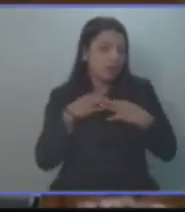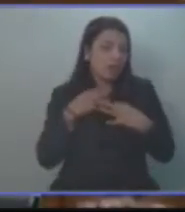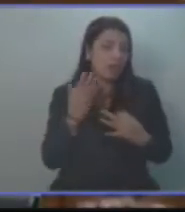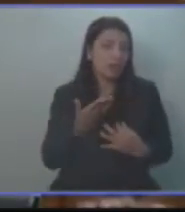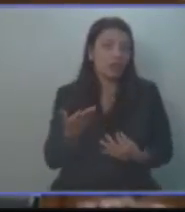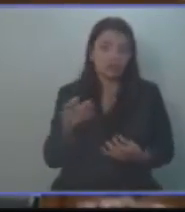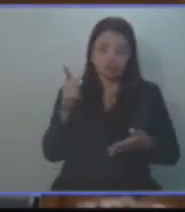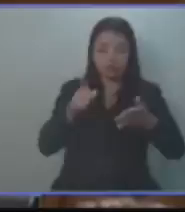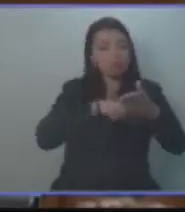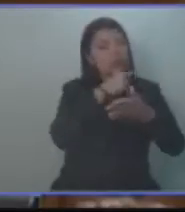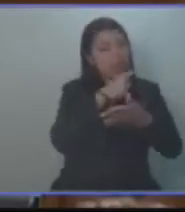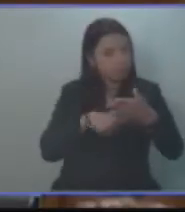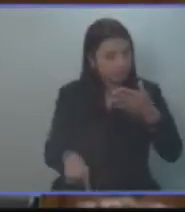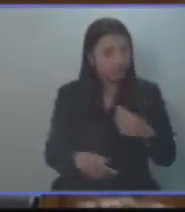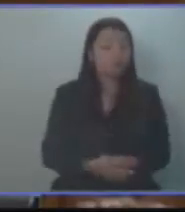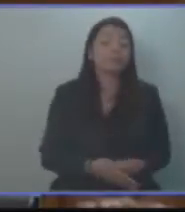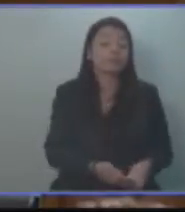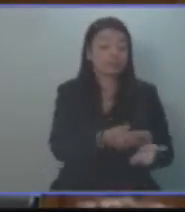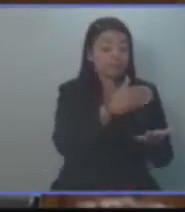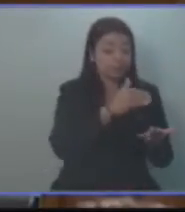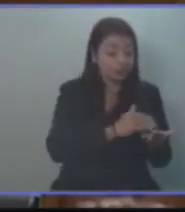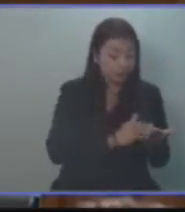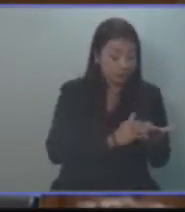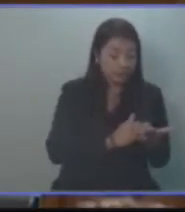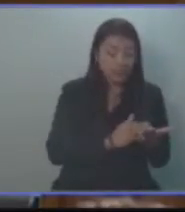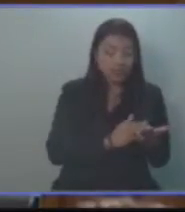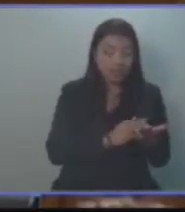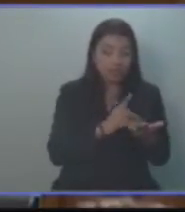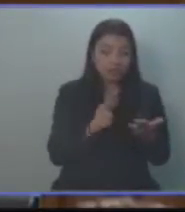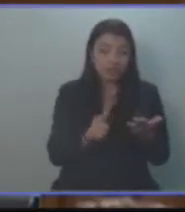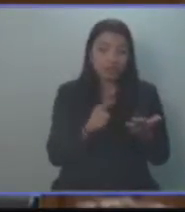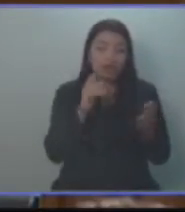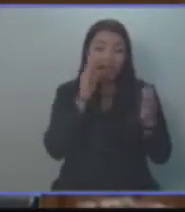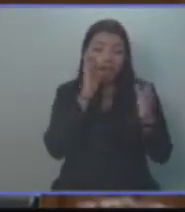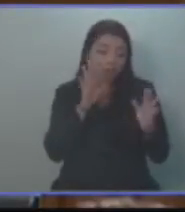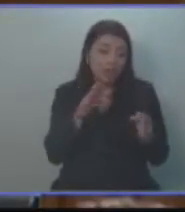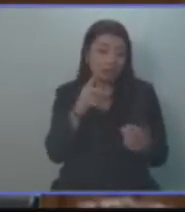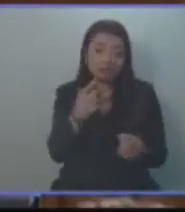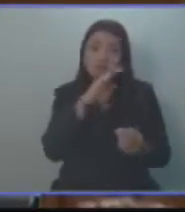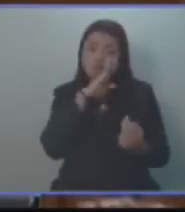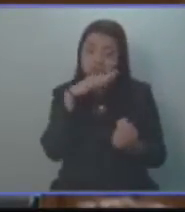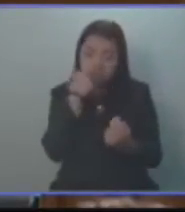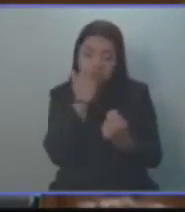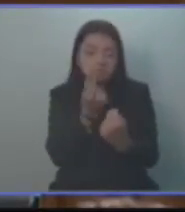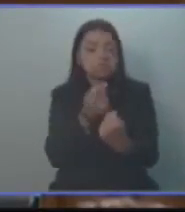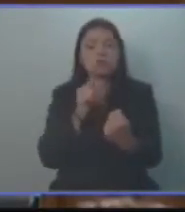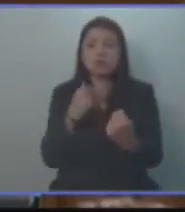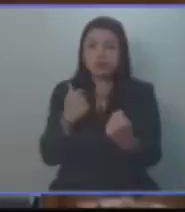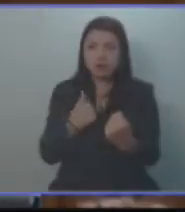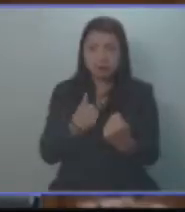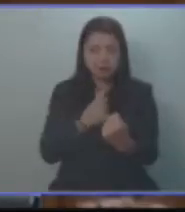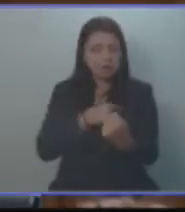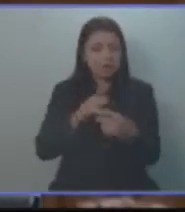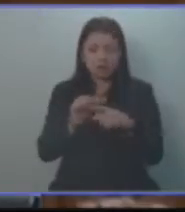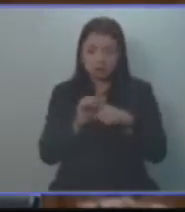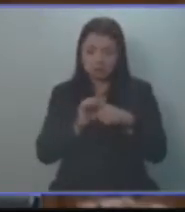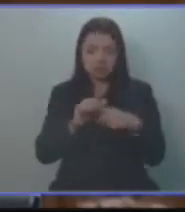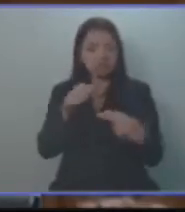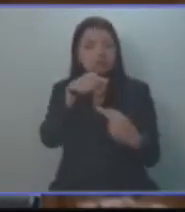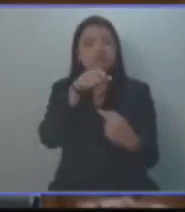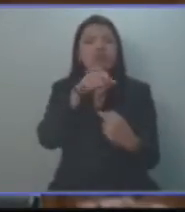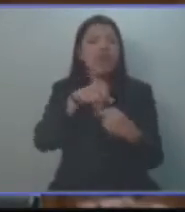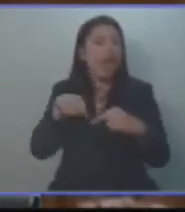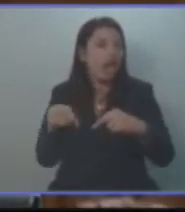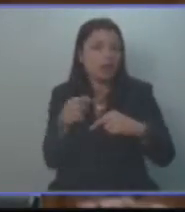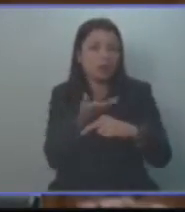M. Realizar procedimientos o atenciones para los cuales no tienen las competencias ni están autorizados en función